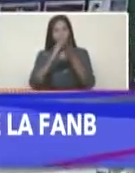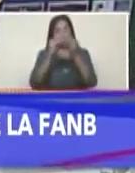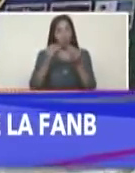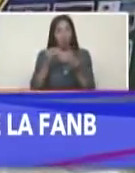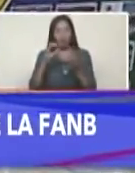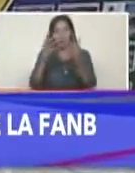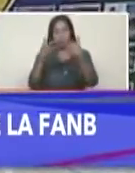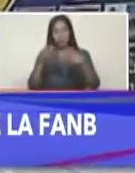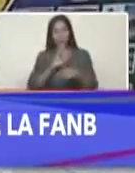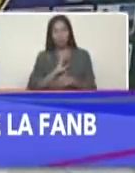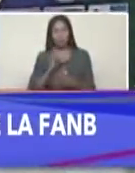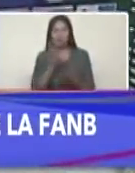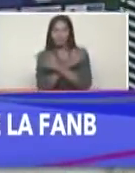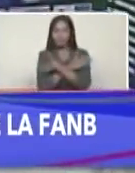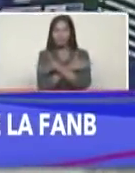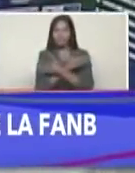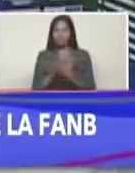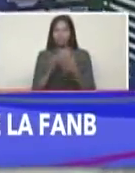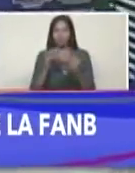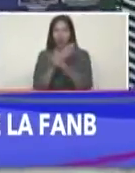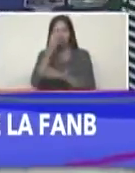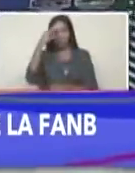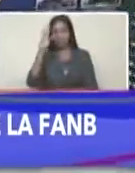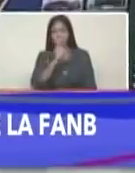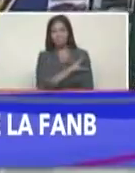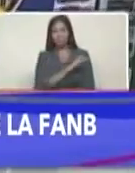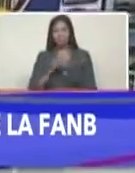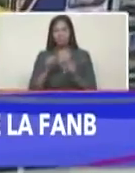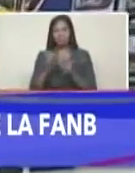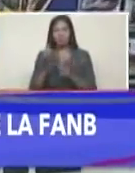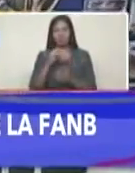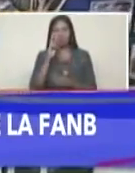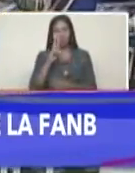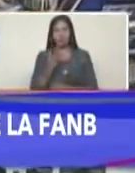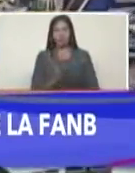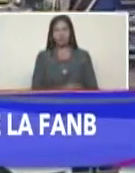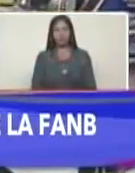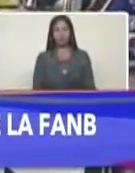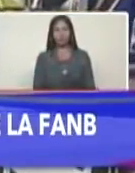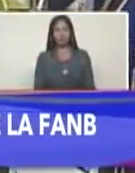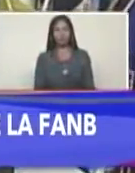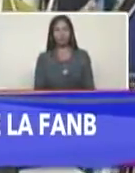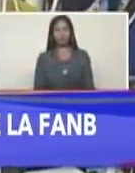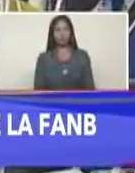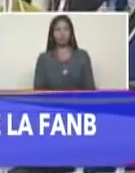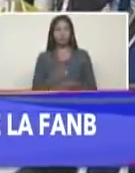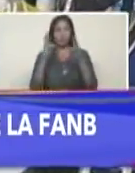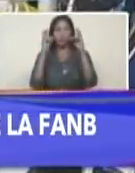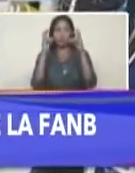productivas. Bueno, felicito a la Milicia Nacional. Continuamos para ver nuevos